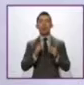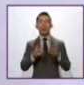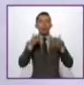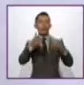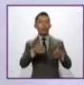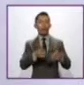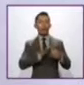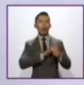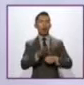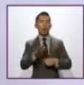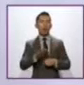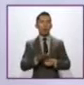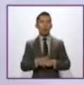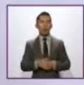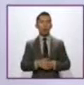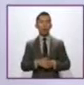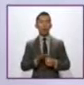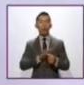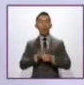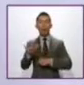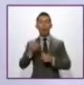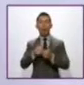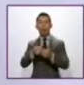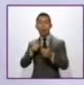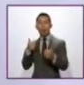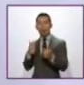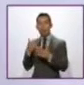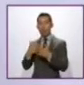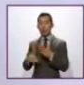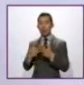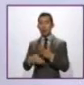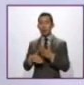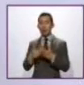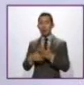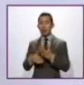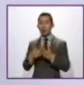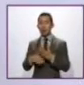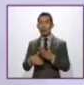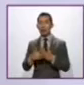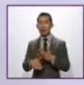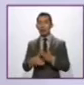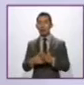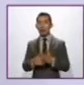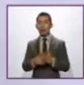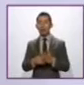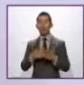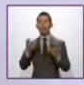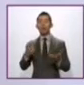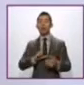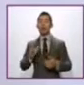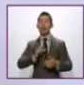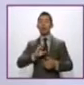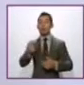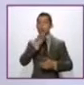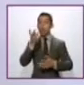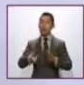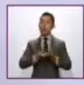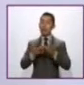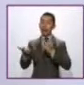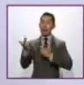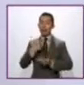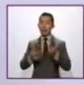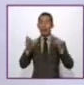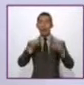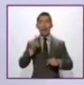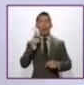ver qué tanto rezago va a haber después, cuando entren los niños a la escuela. Tenemos que